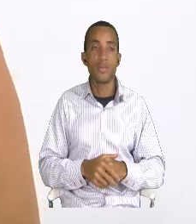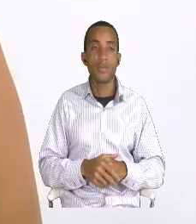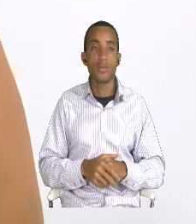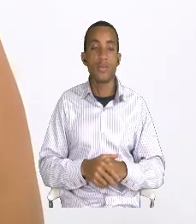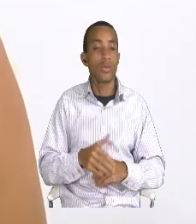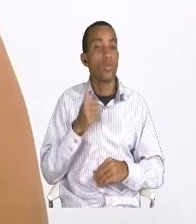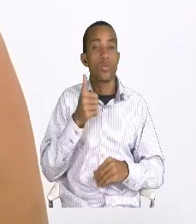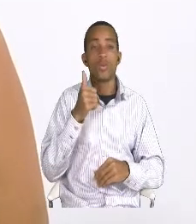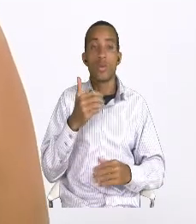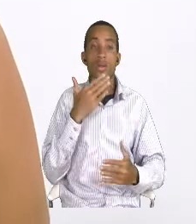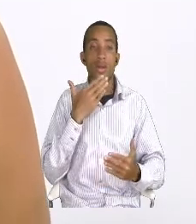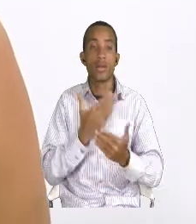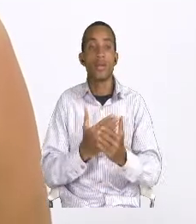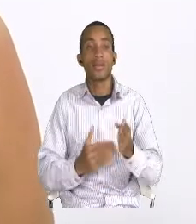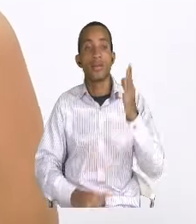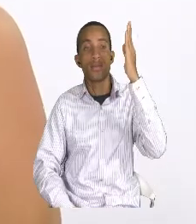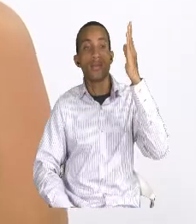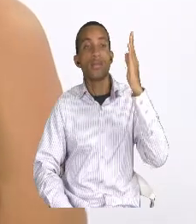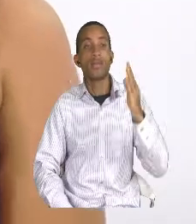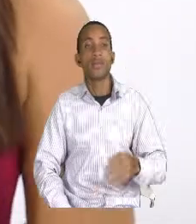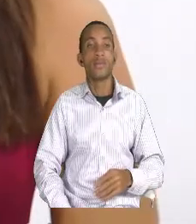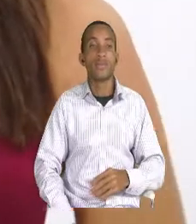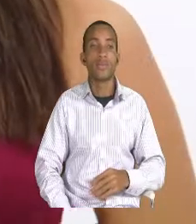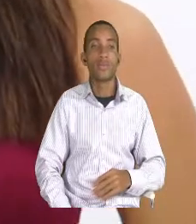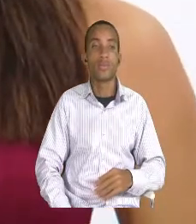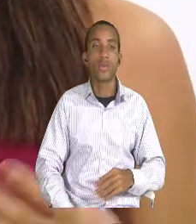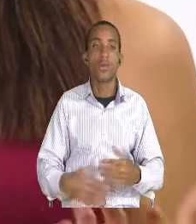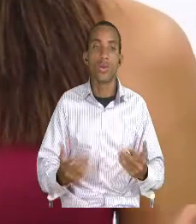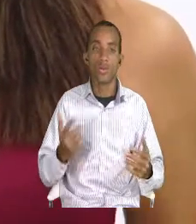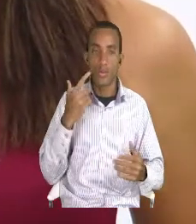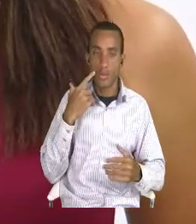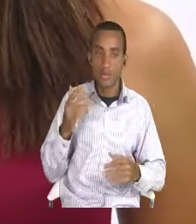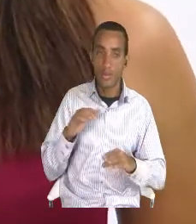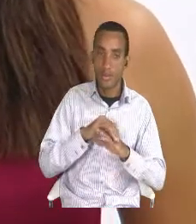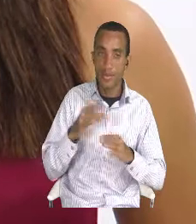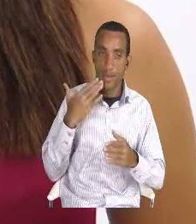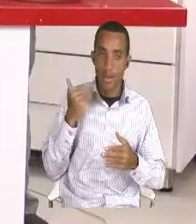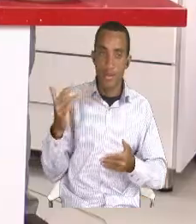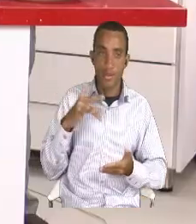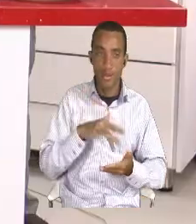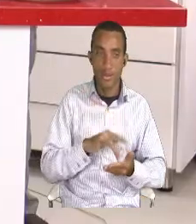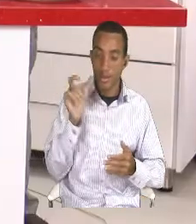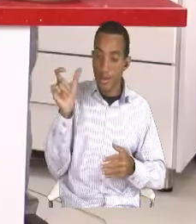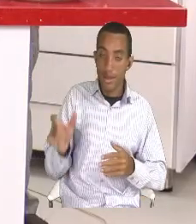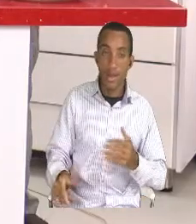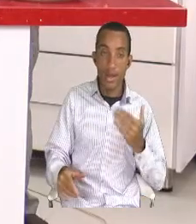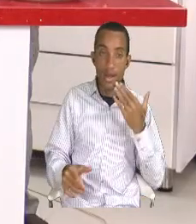Muy bien, gracias a Dios. Bueno, me alegra muchísimo. ¿Cómo ves a nuestra invitada del día de hoy?